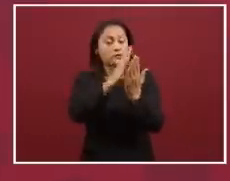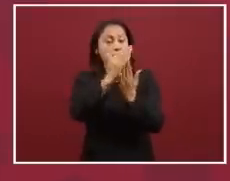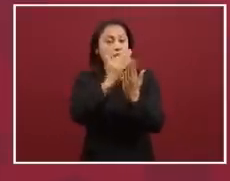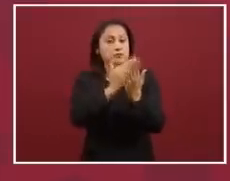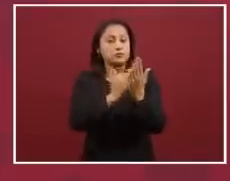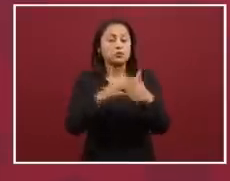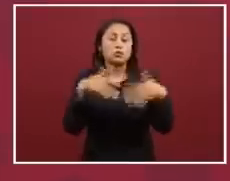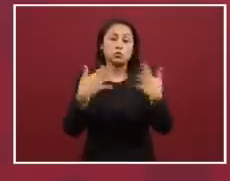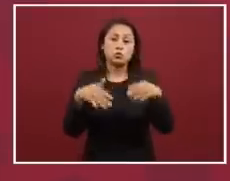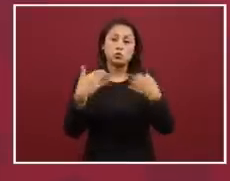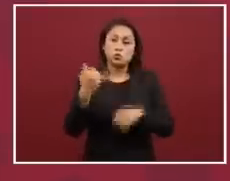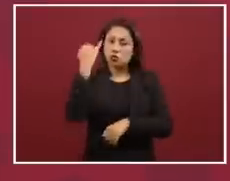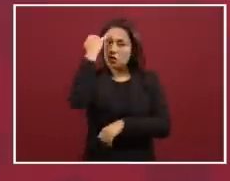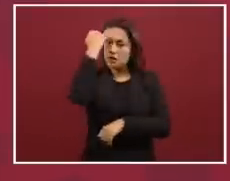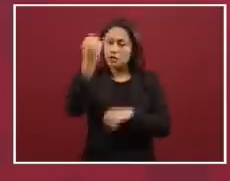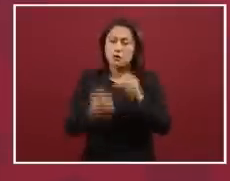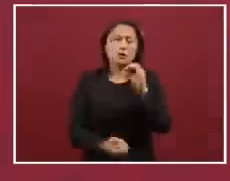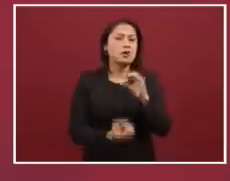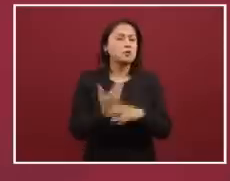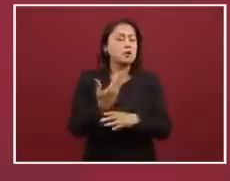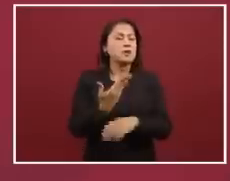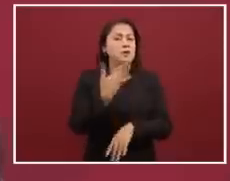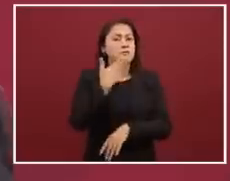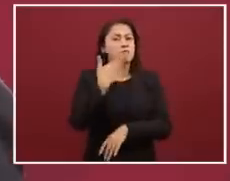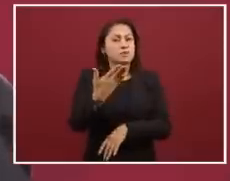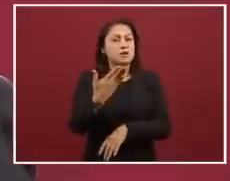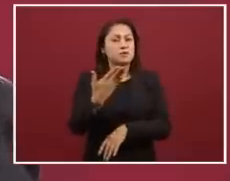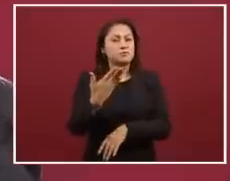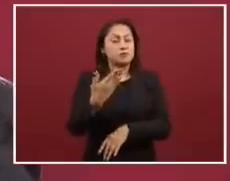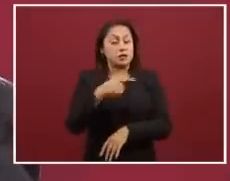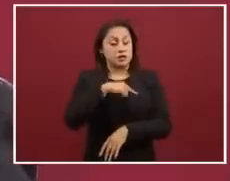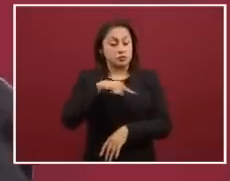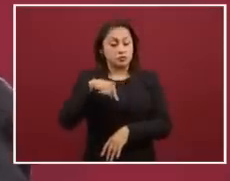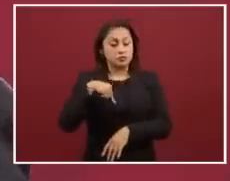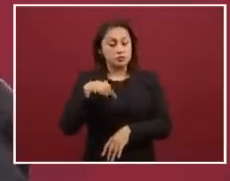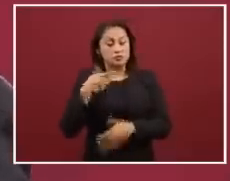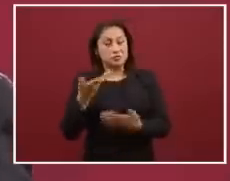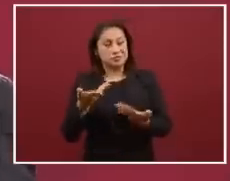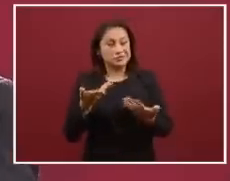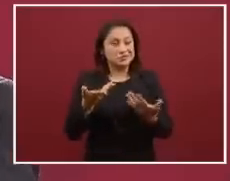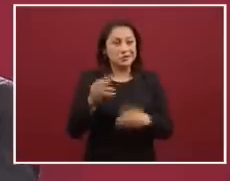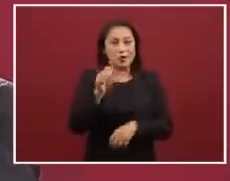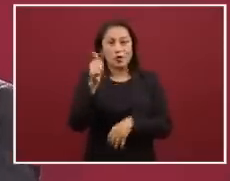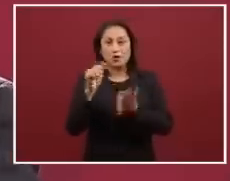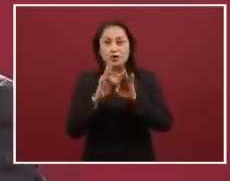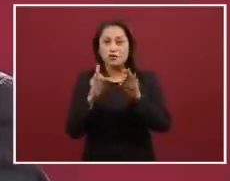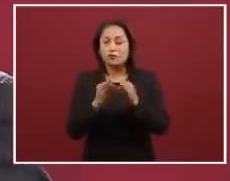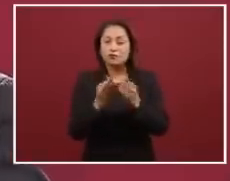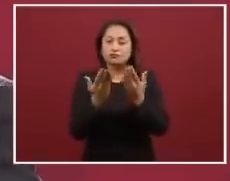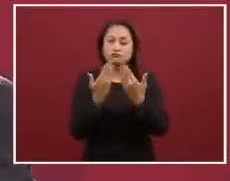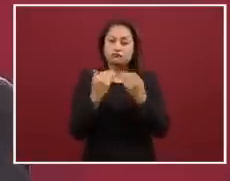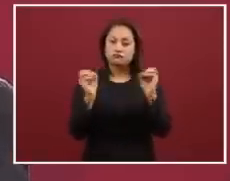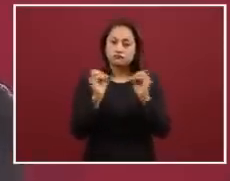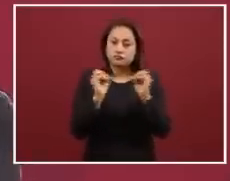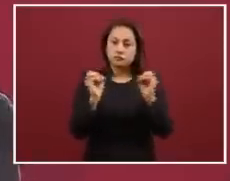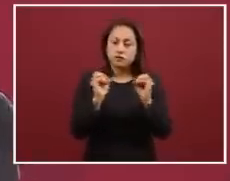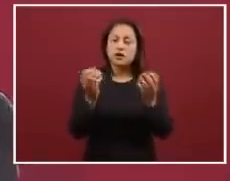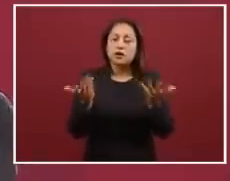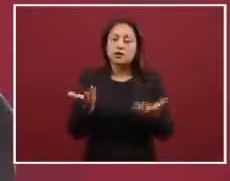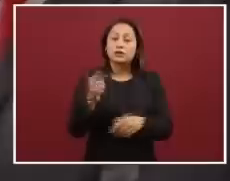había para nosotros otra alternativa. No deseábamos ir a